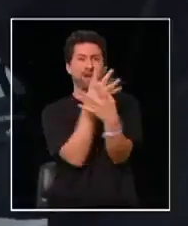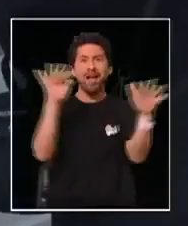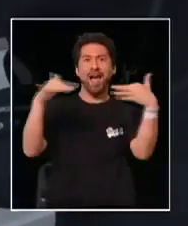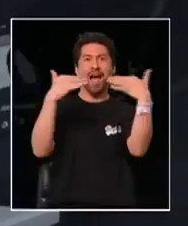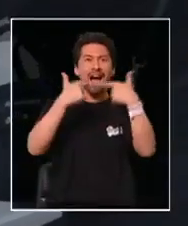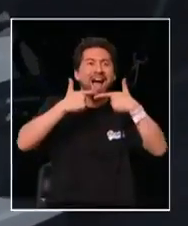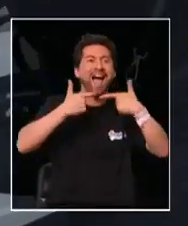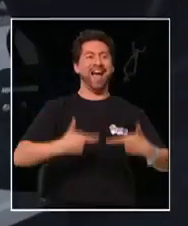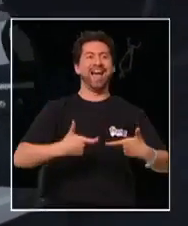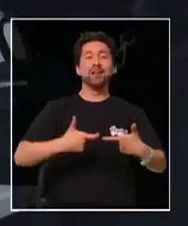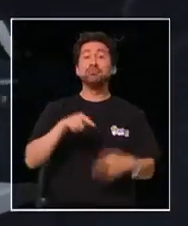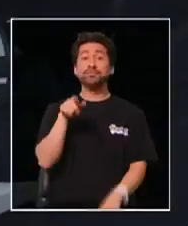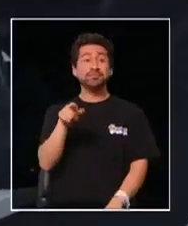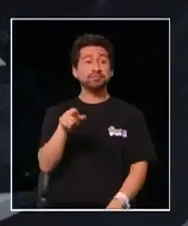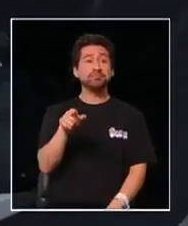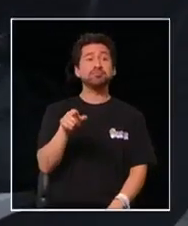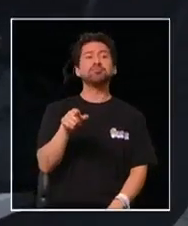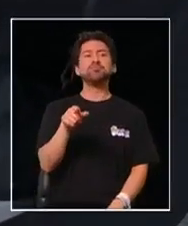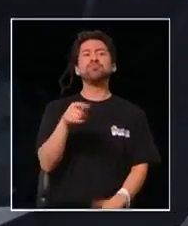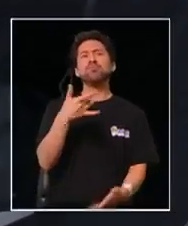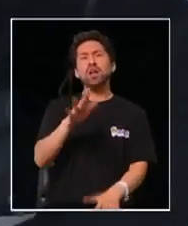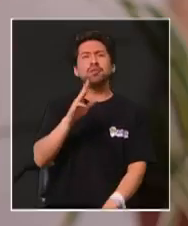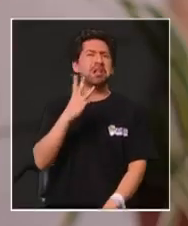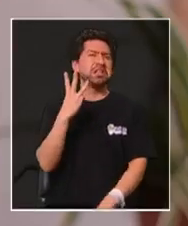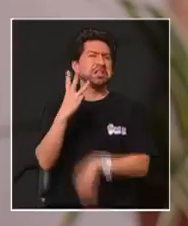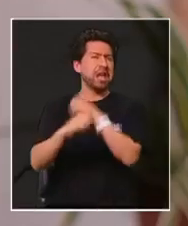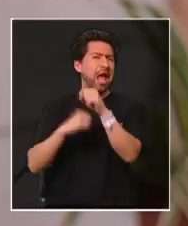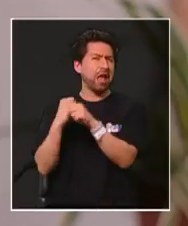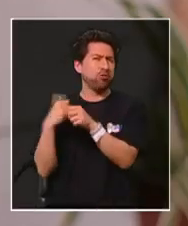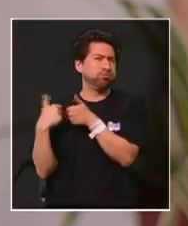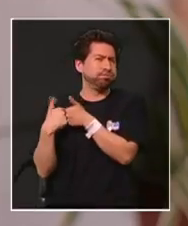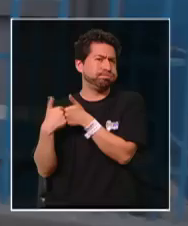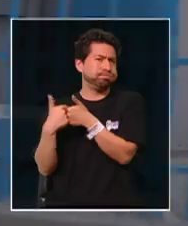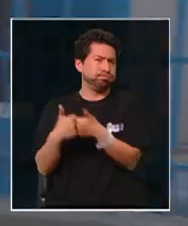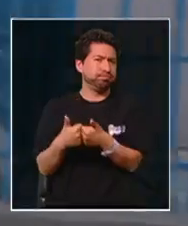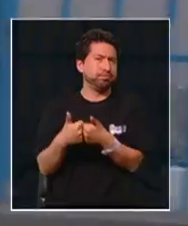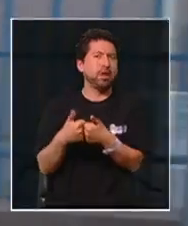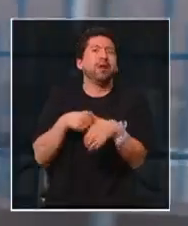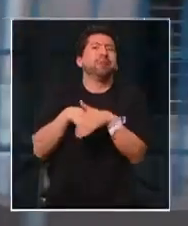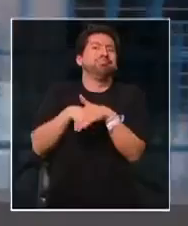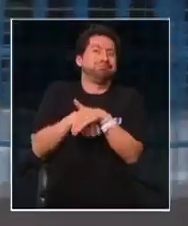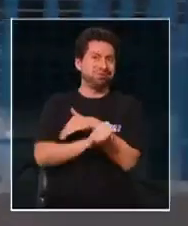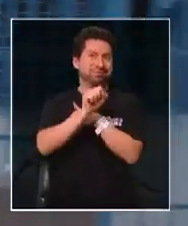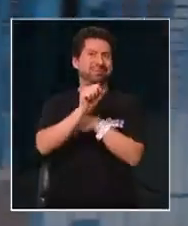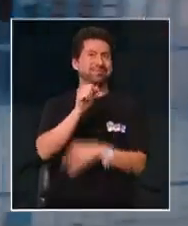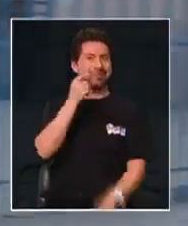perleo tuvimos como 3 años de relación y nació nuestro